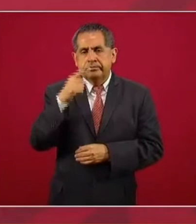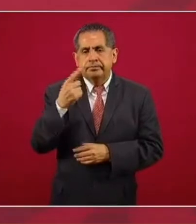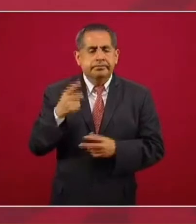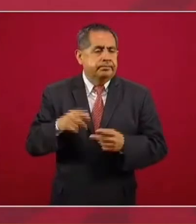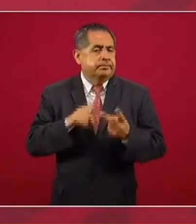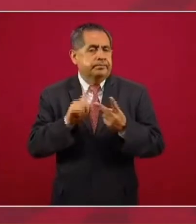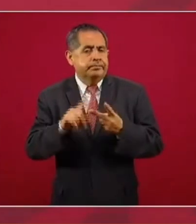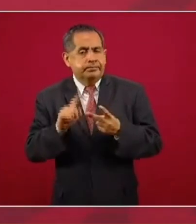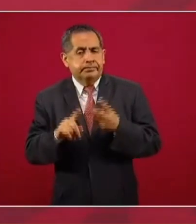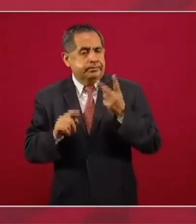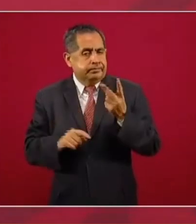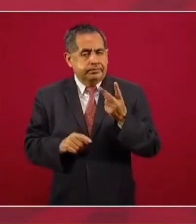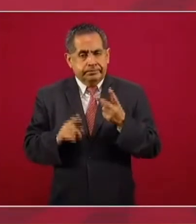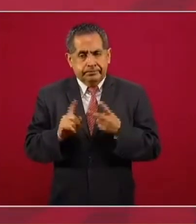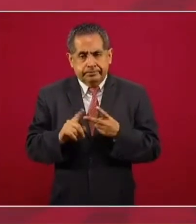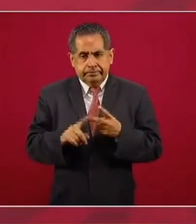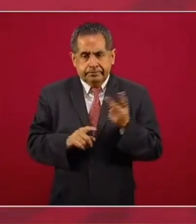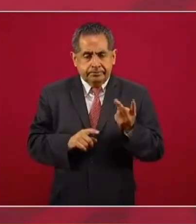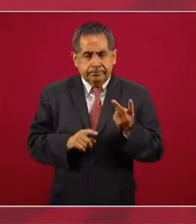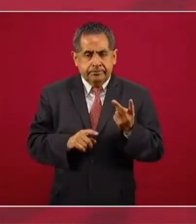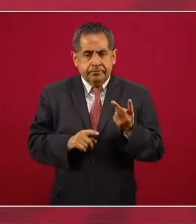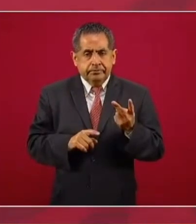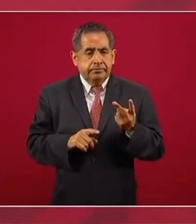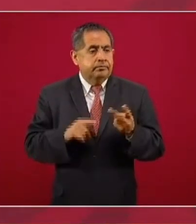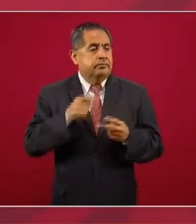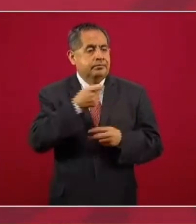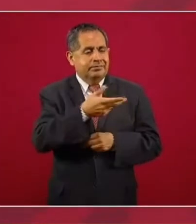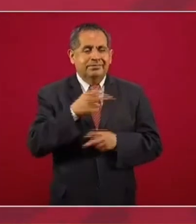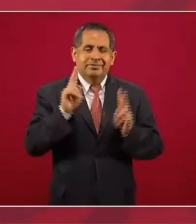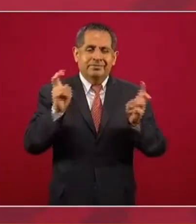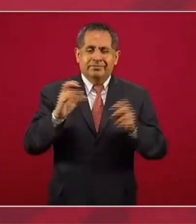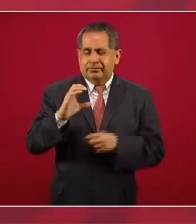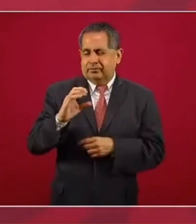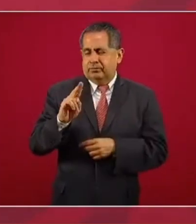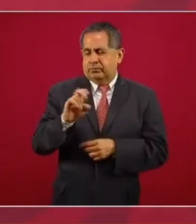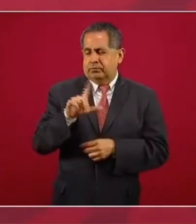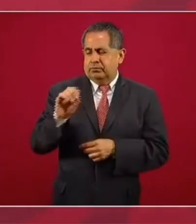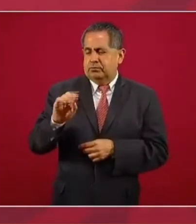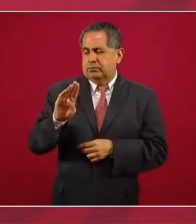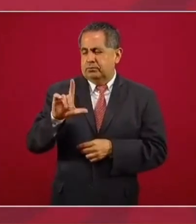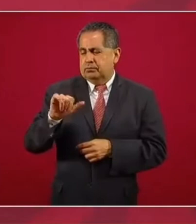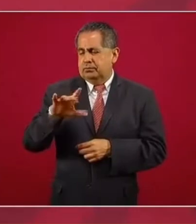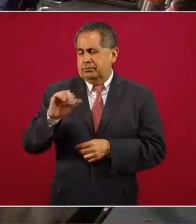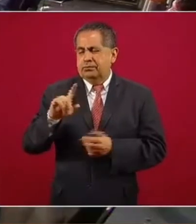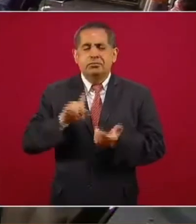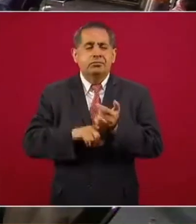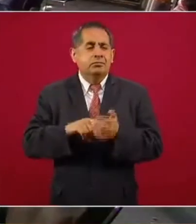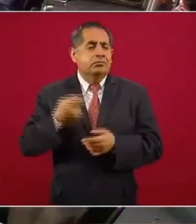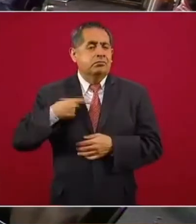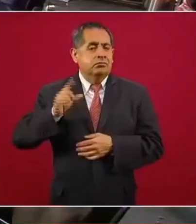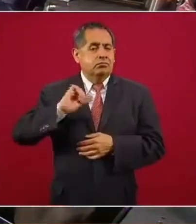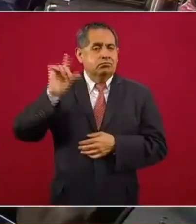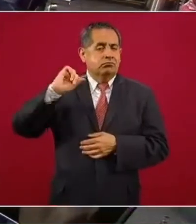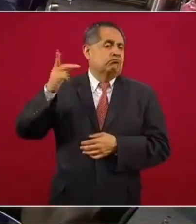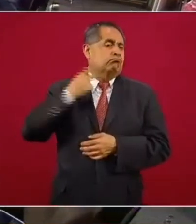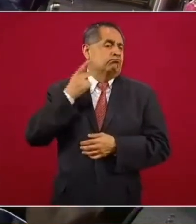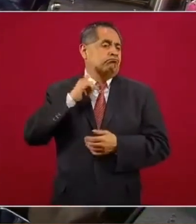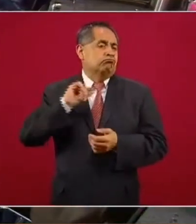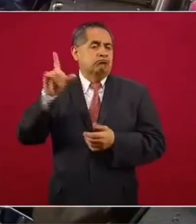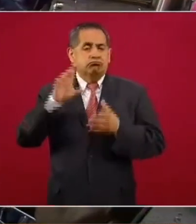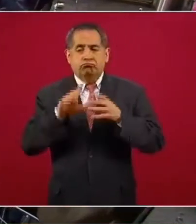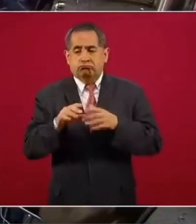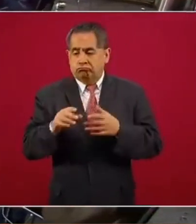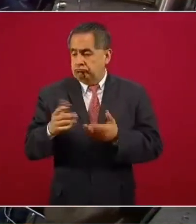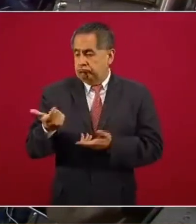en el caso de delincuentes denominados de cuello blanco, que lo que hacen es tener sus